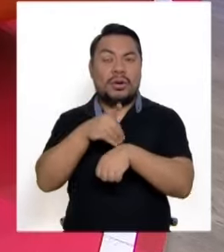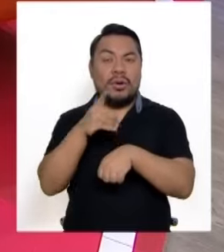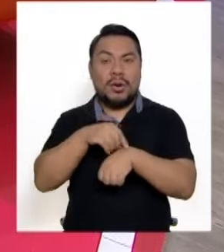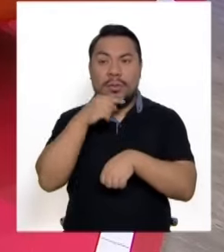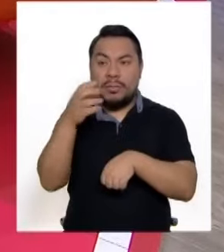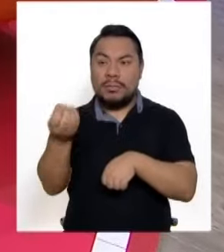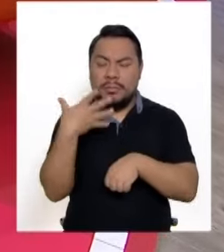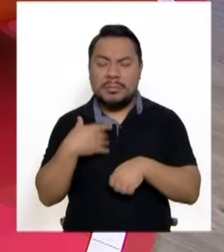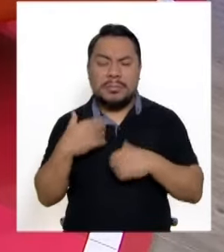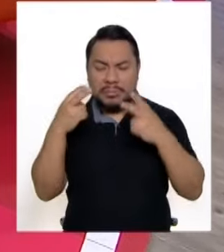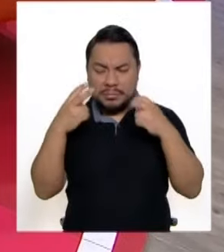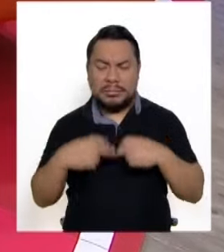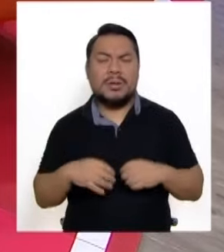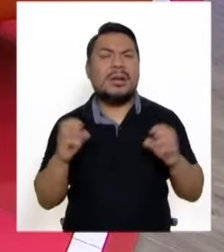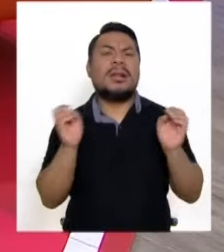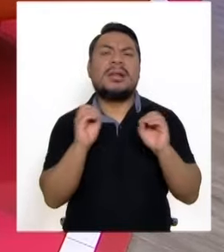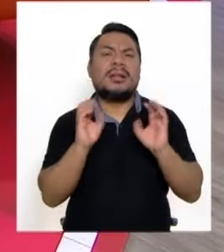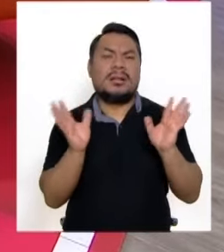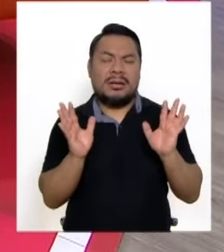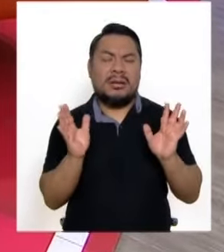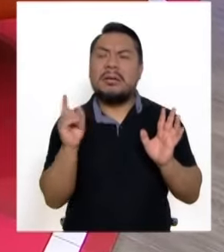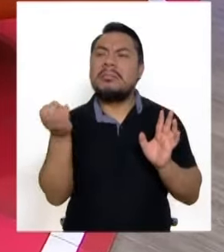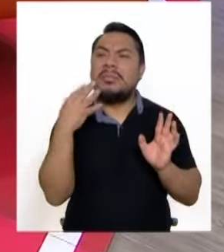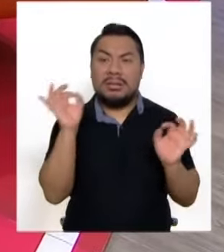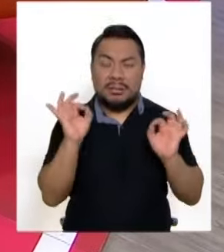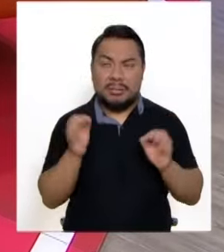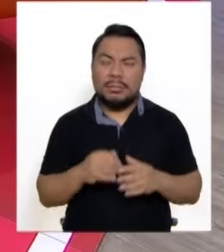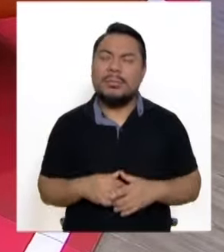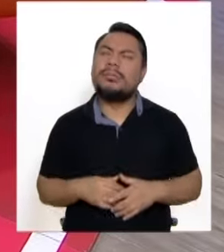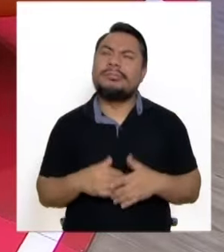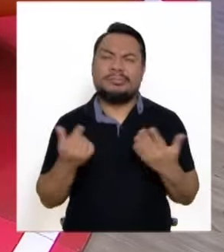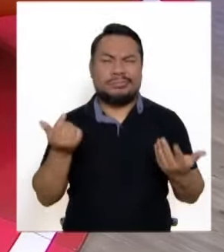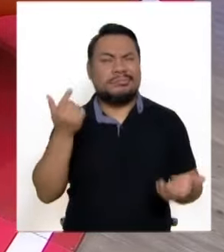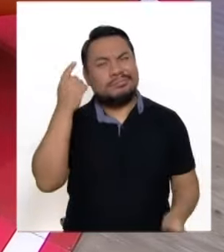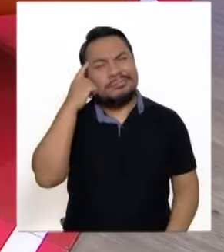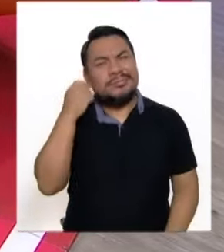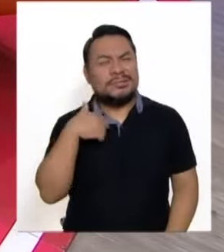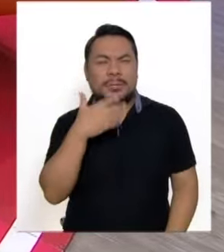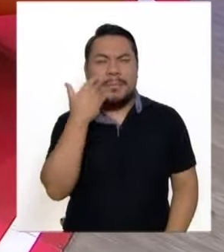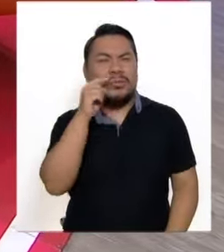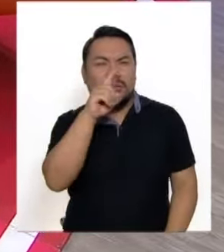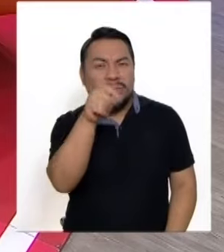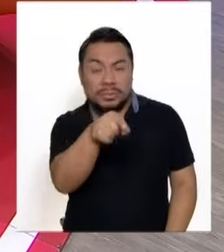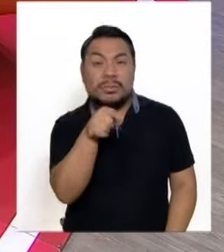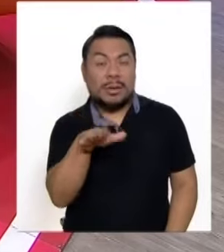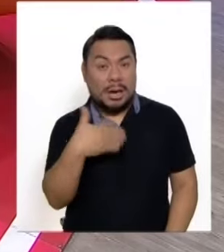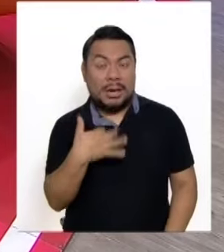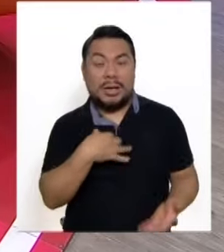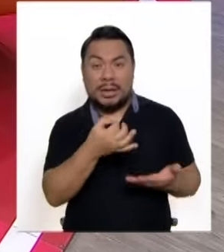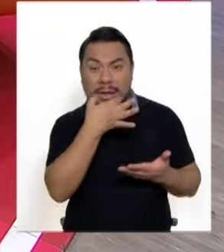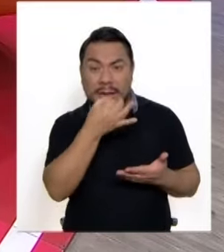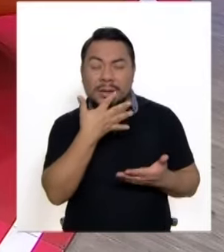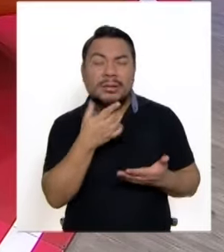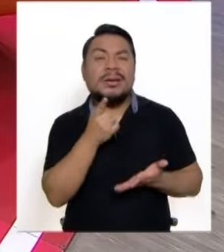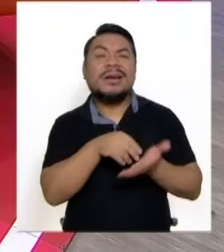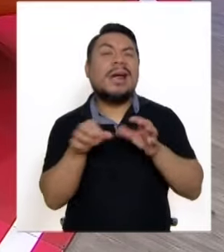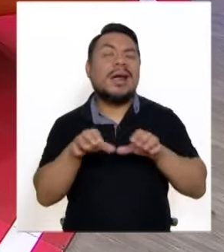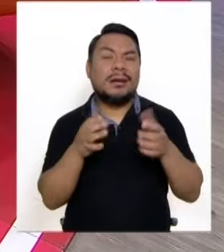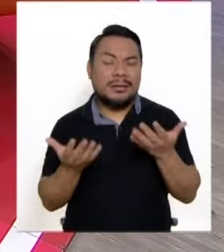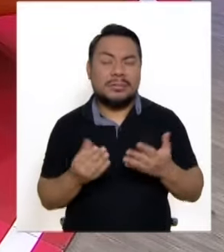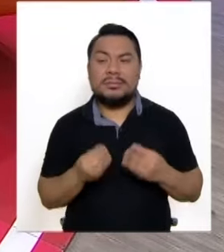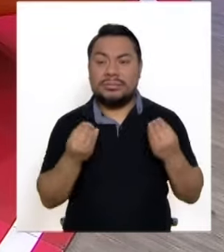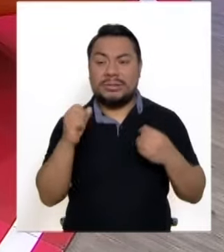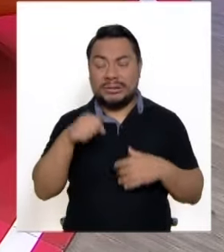tomé nada. Entonces yo quería saber esa consulta, ¿no? Si es que hay que tomar algo o qué hay que hacer, porque en